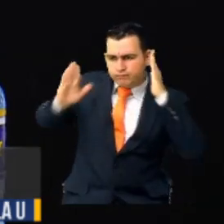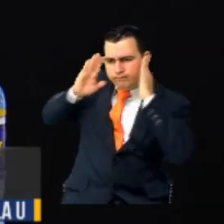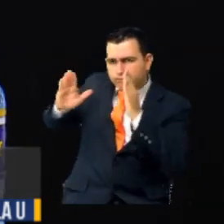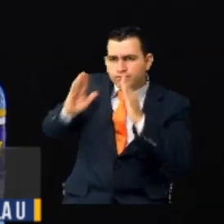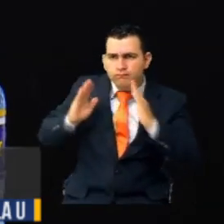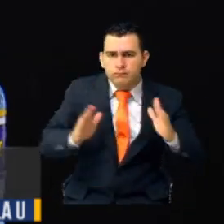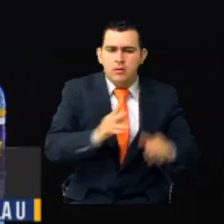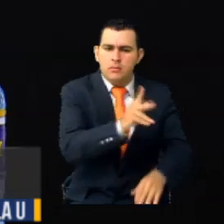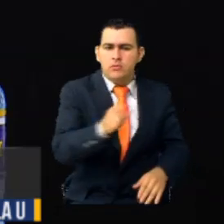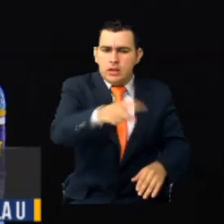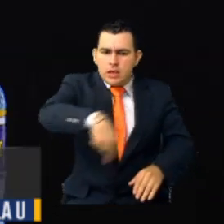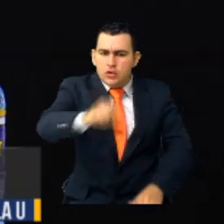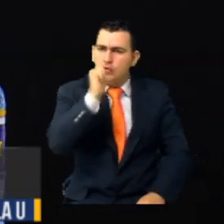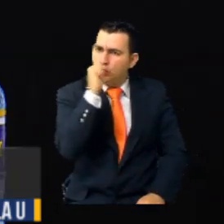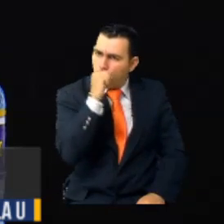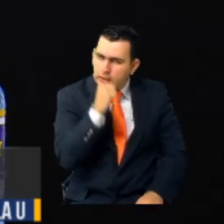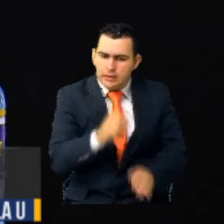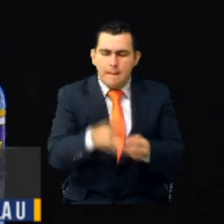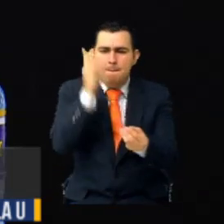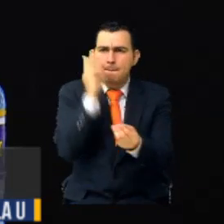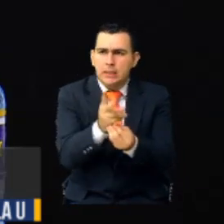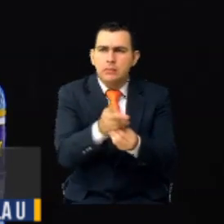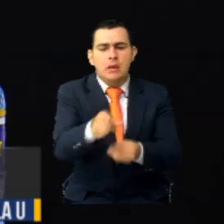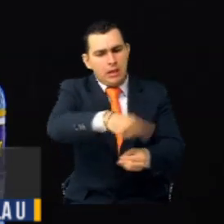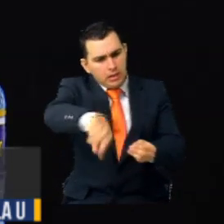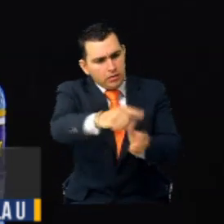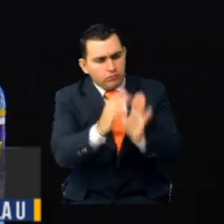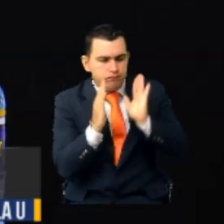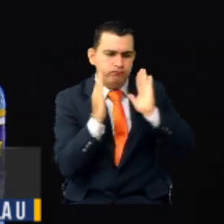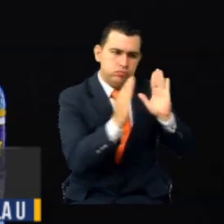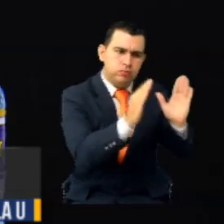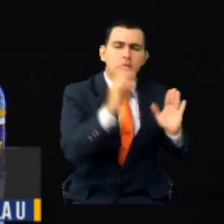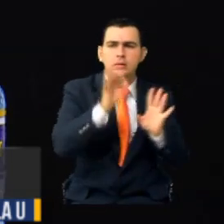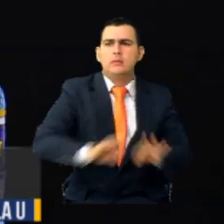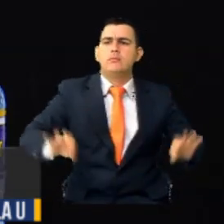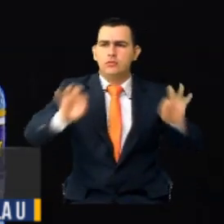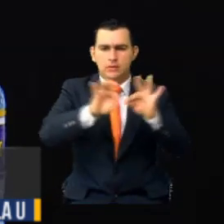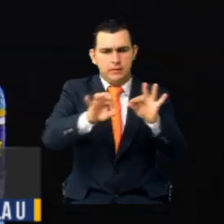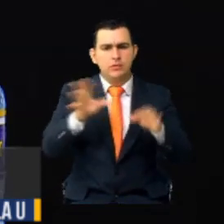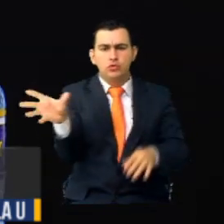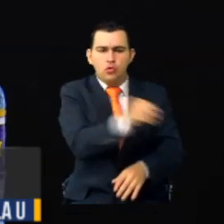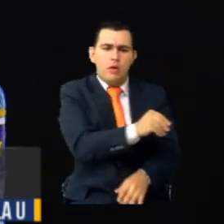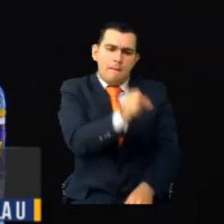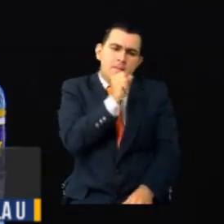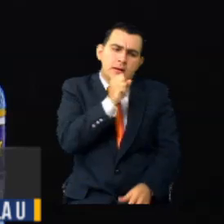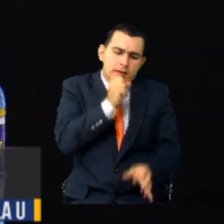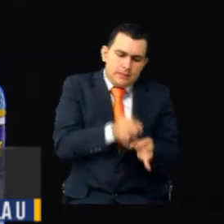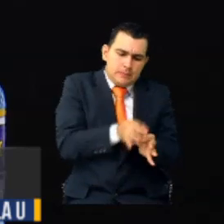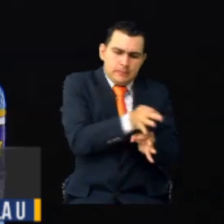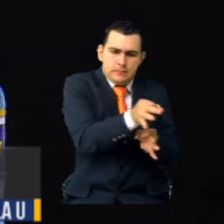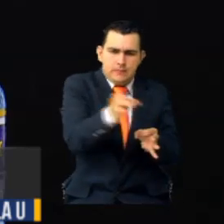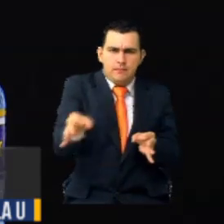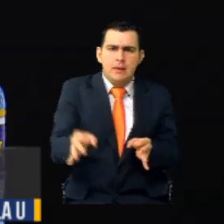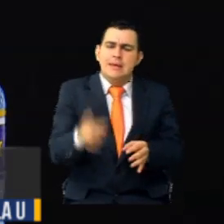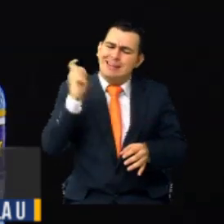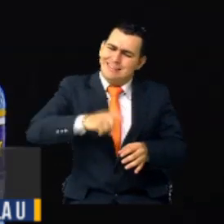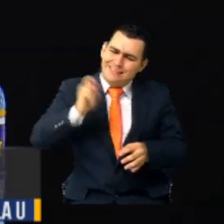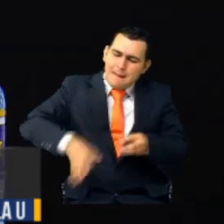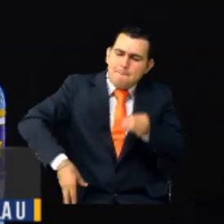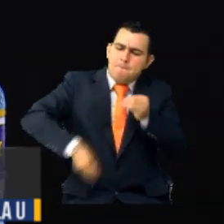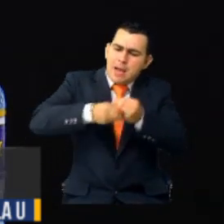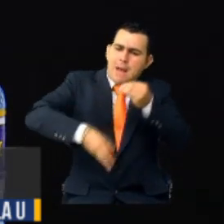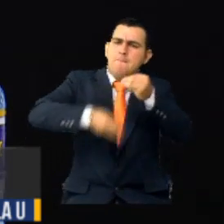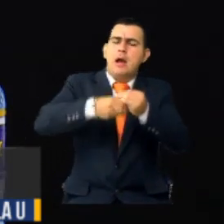este momento coyuntural que va a vivir la ciudad y la región del Magdalena Medio. Para ello, más profesionales, contamos